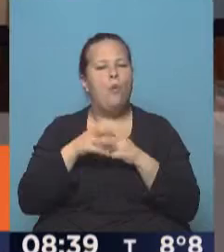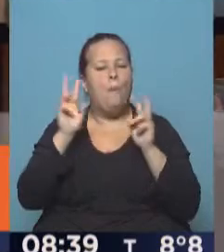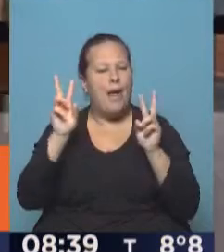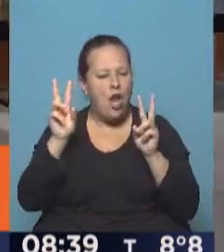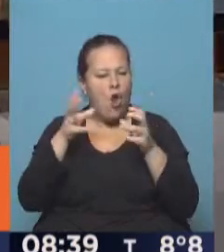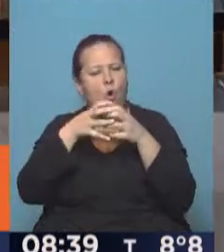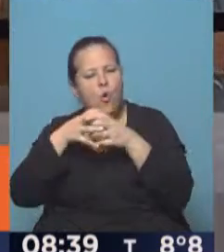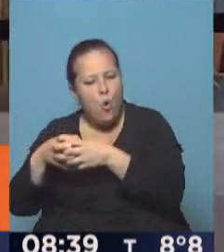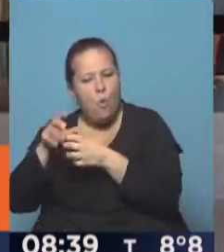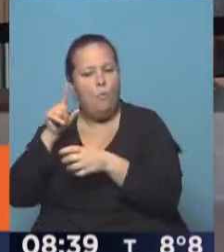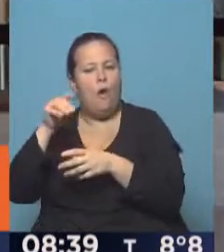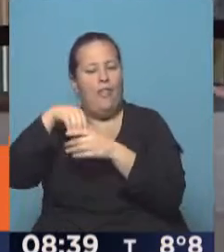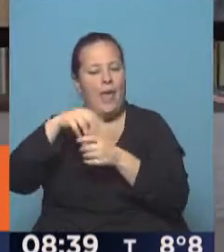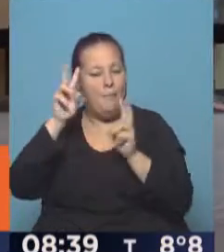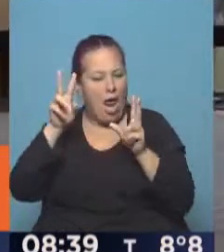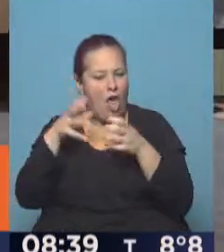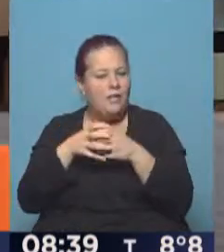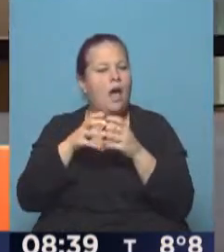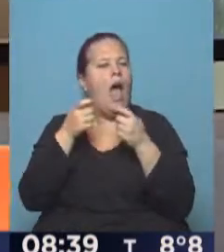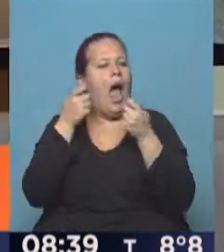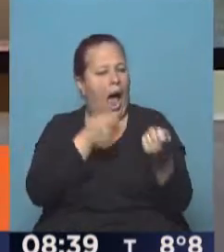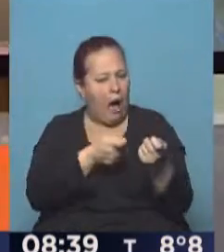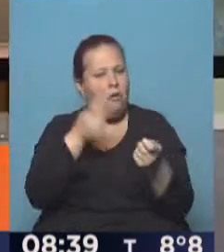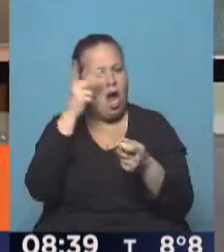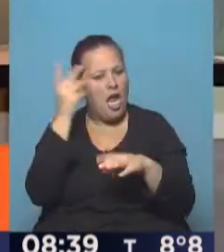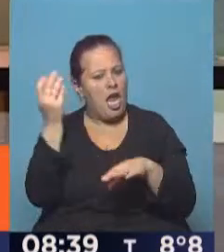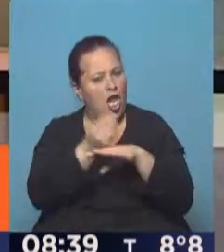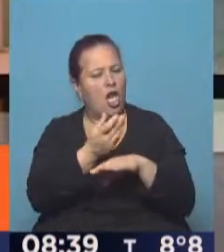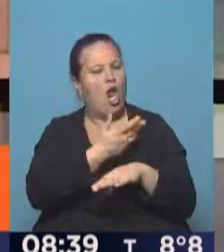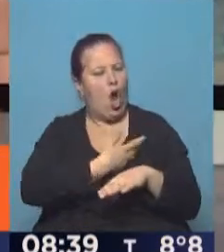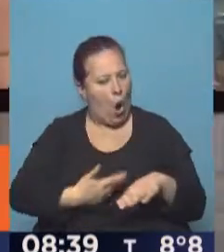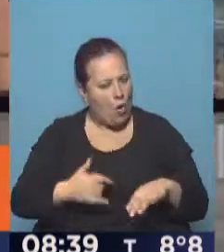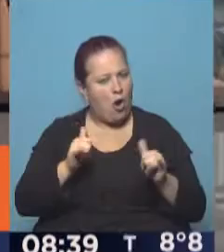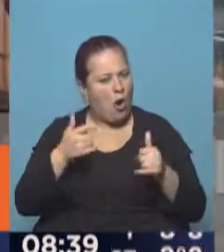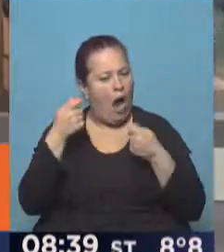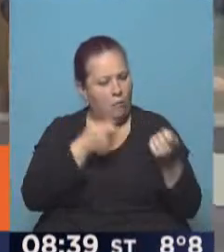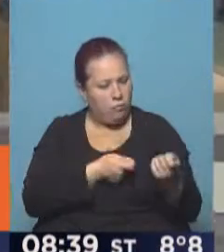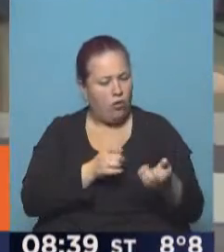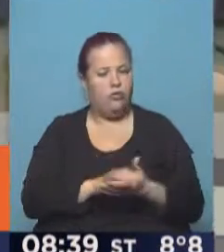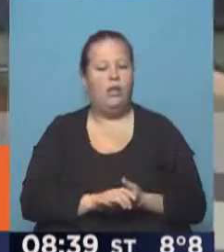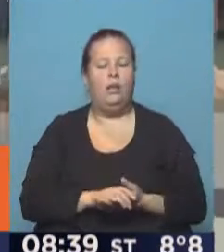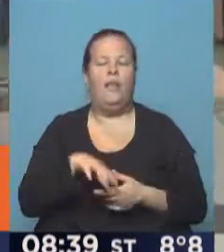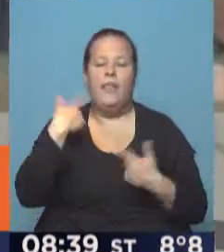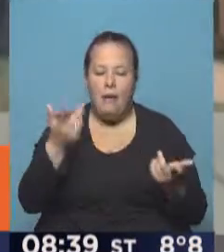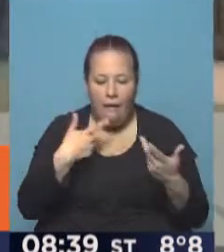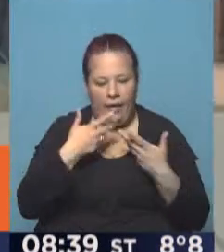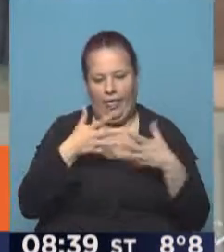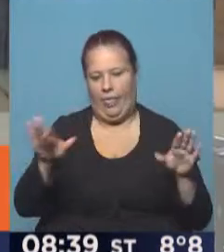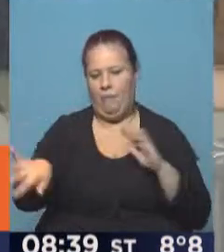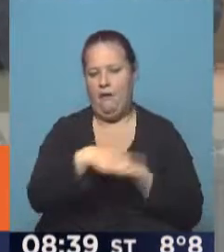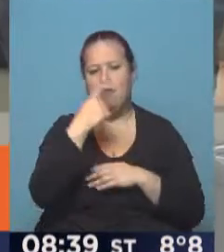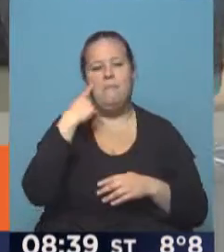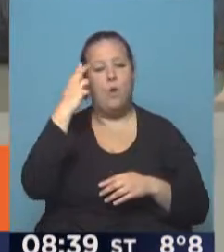peronismo, a una agrupación dentro del peronismo que apoyó la llegada de Kirchner a la gobernación y me retiré de allí en el